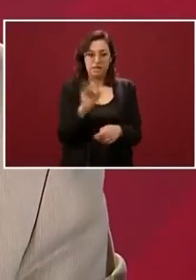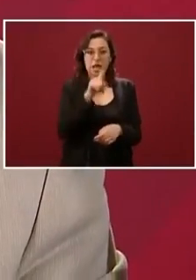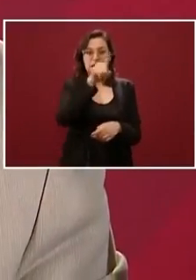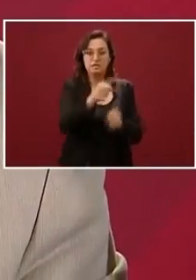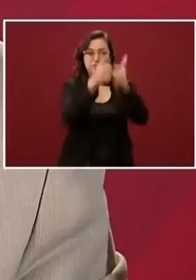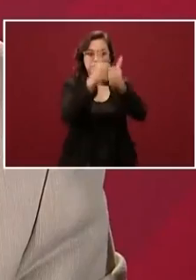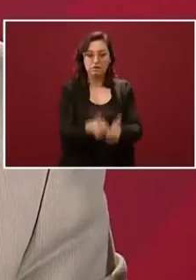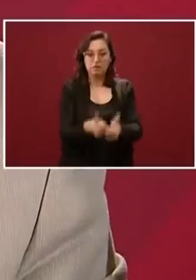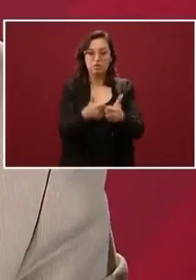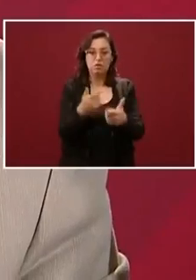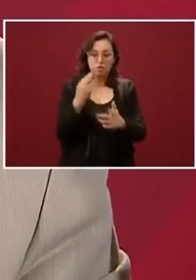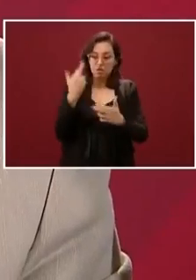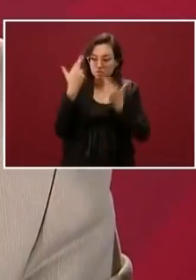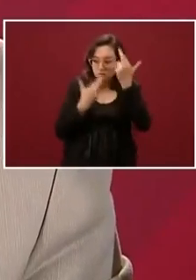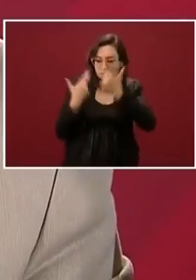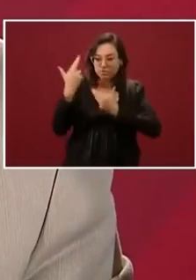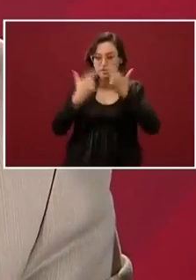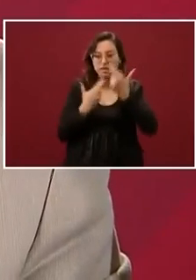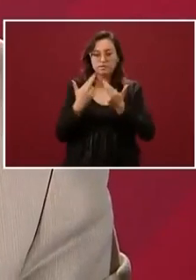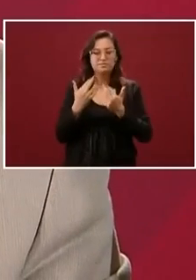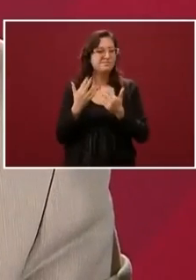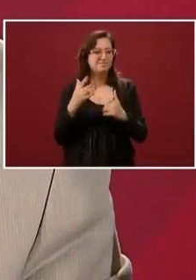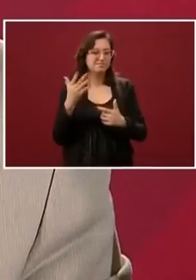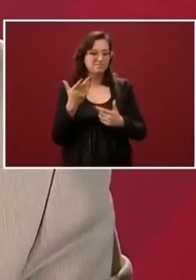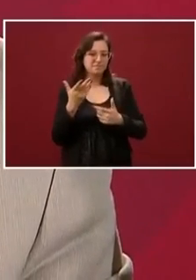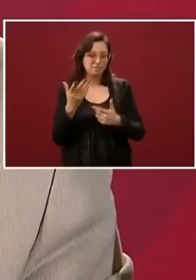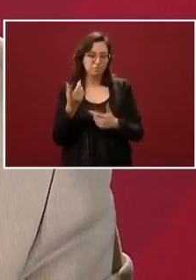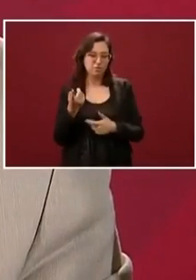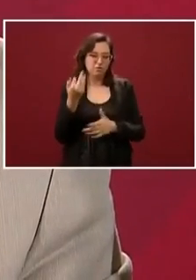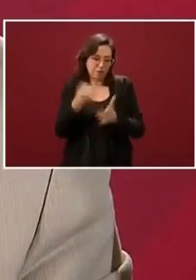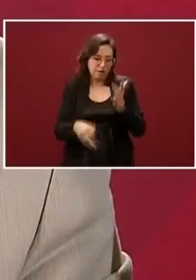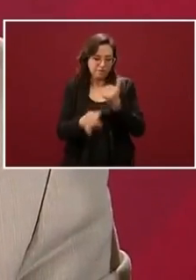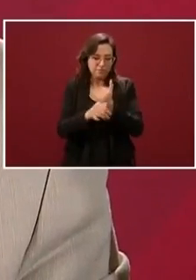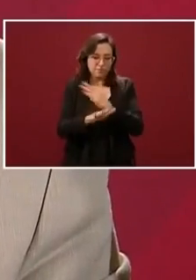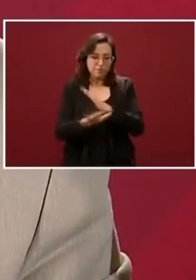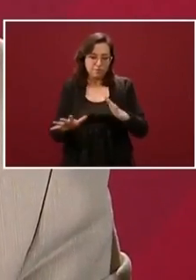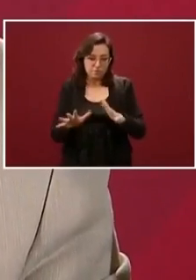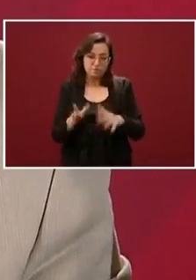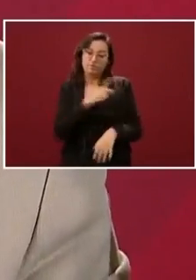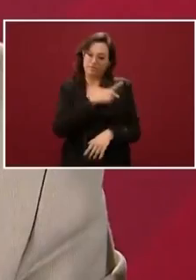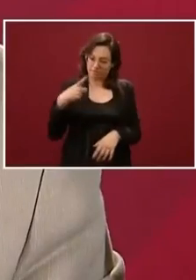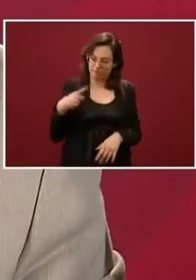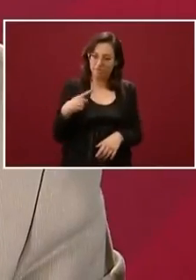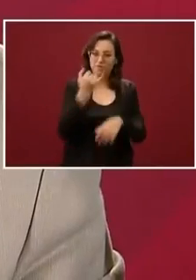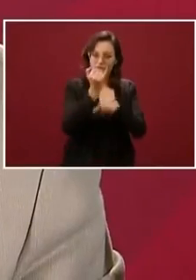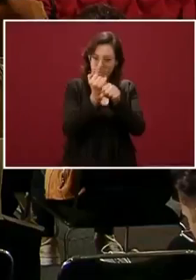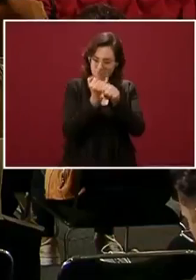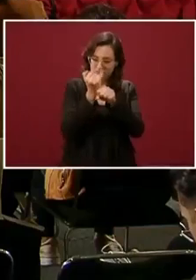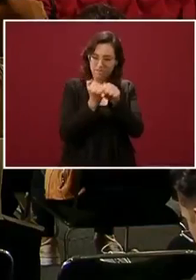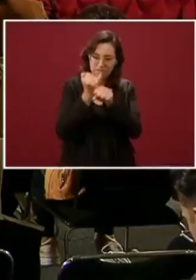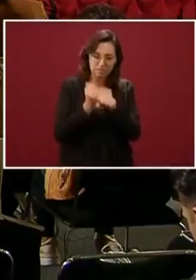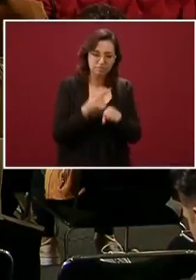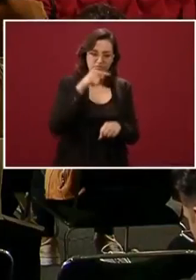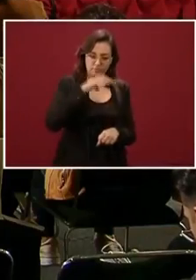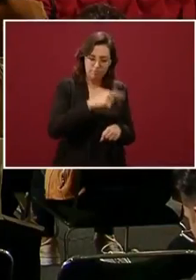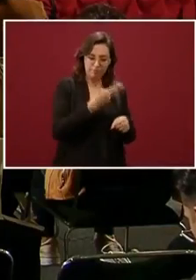otra unidad médica. Entonces, estas dos, digamos, fuentes de investigación o líneas de